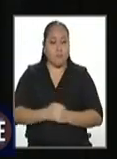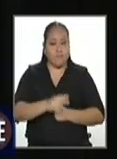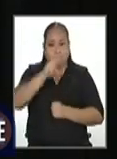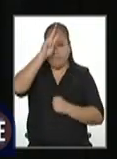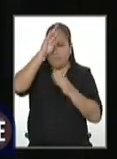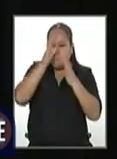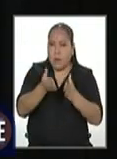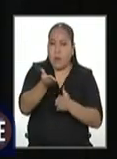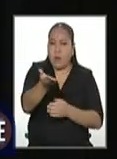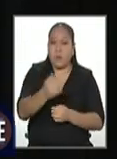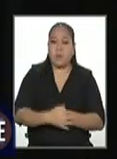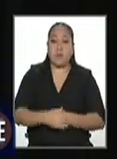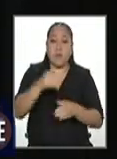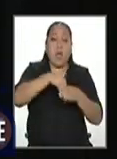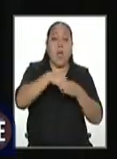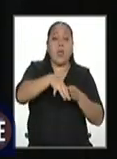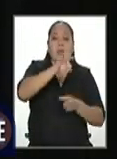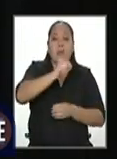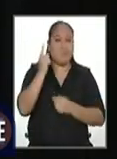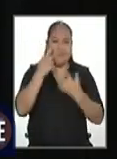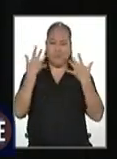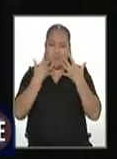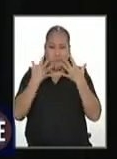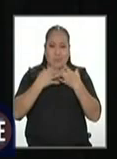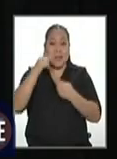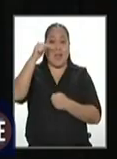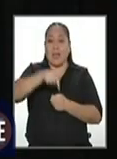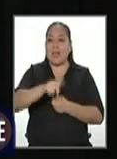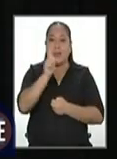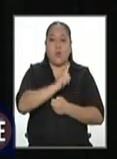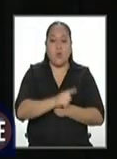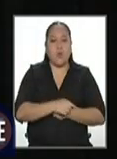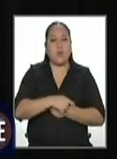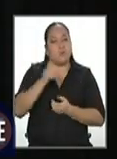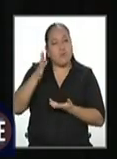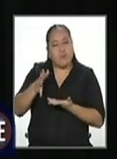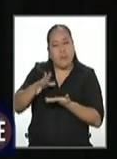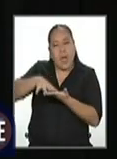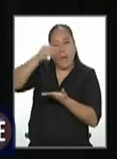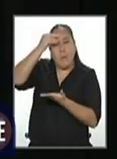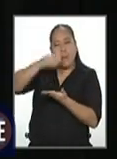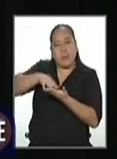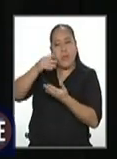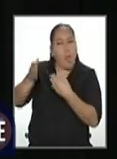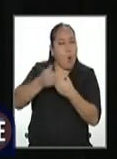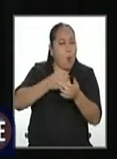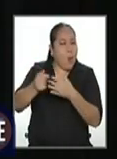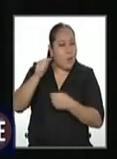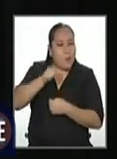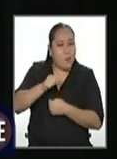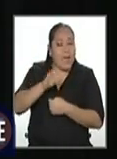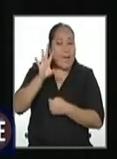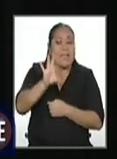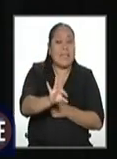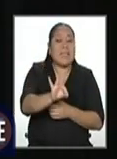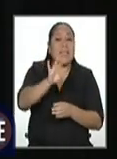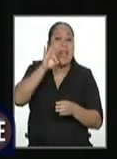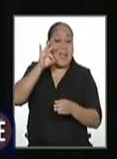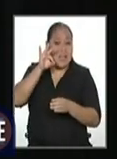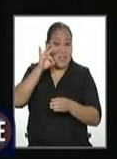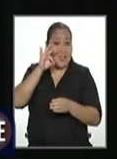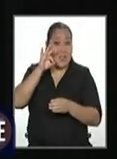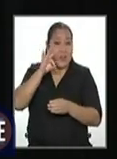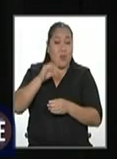Peruanos, voten sin miedo. Esta no es una elección cualquiera. Esta es la elección más